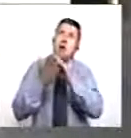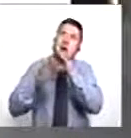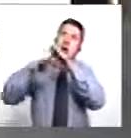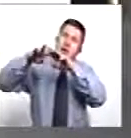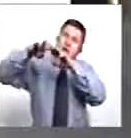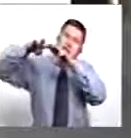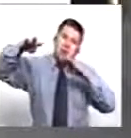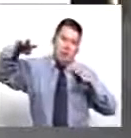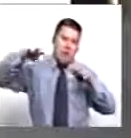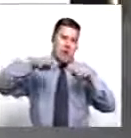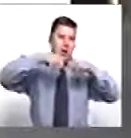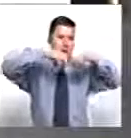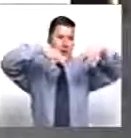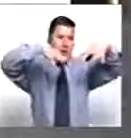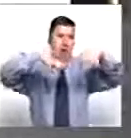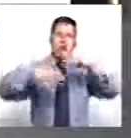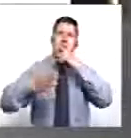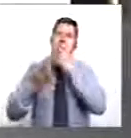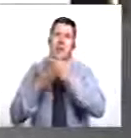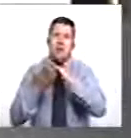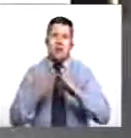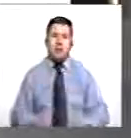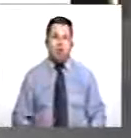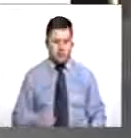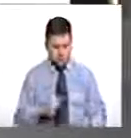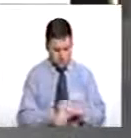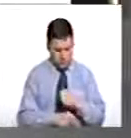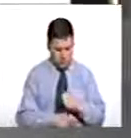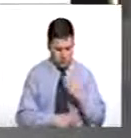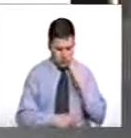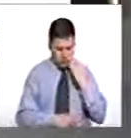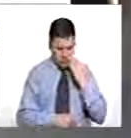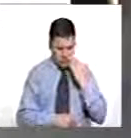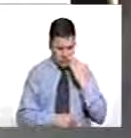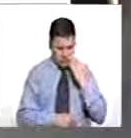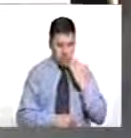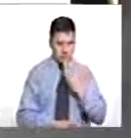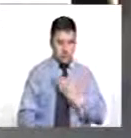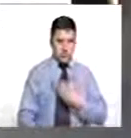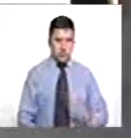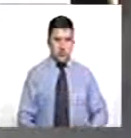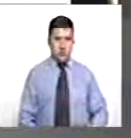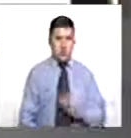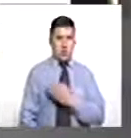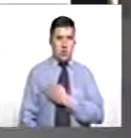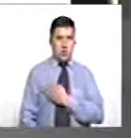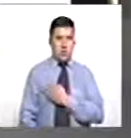final era de ellos. En el año, cuando entra el presidente Uribe,